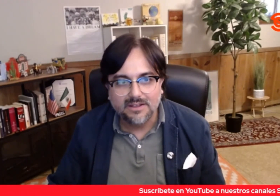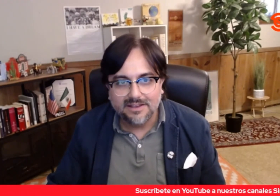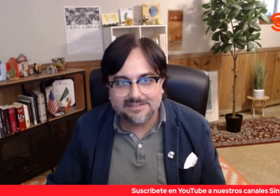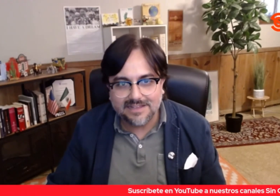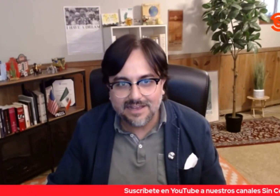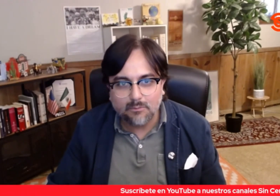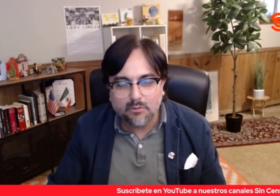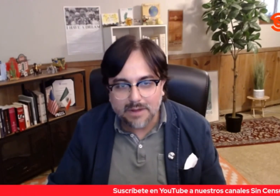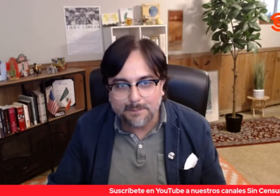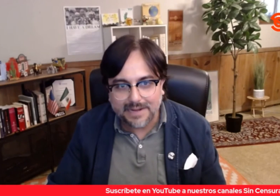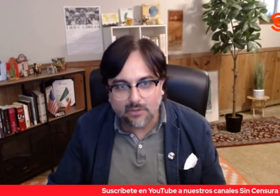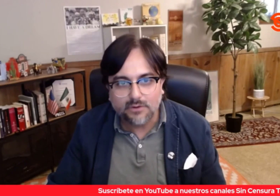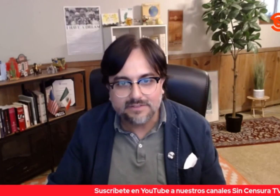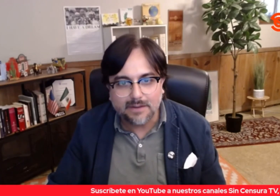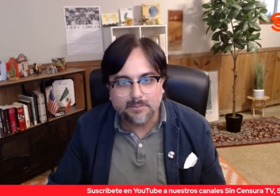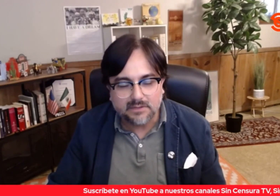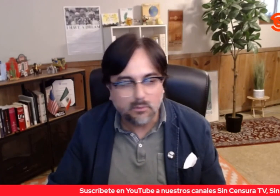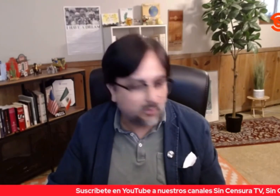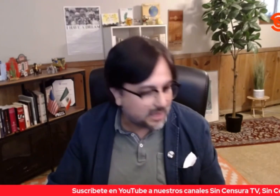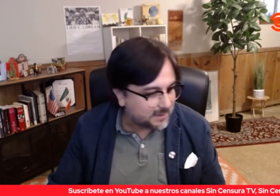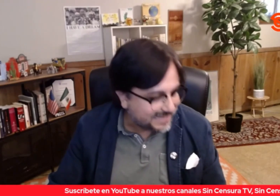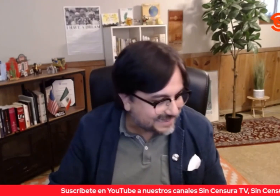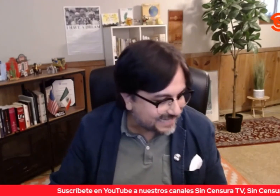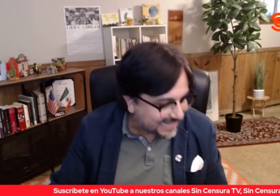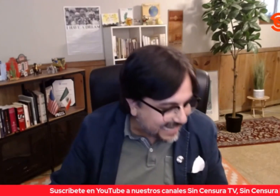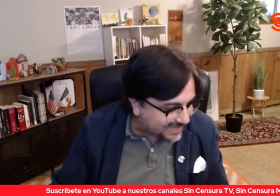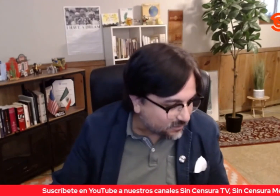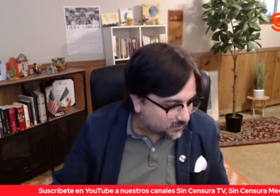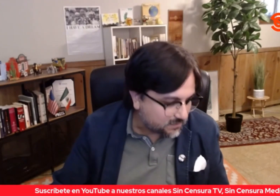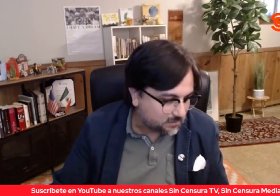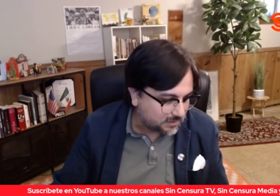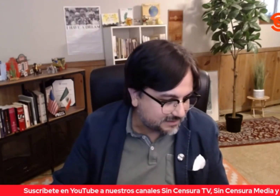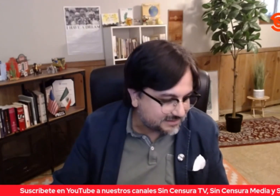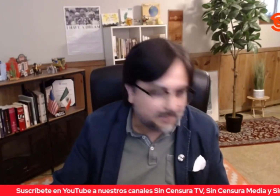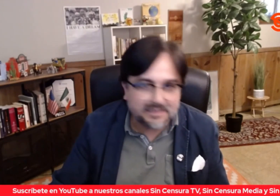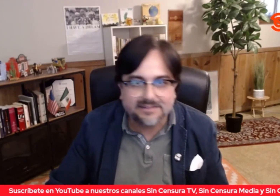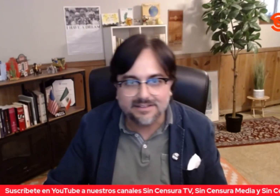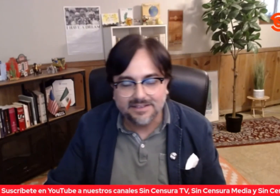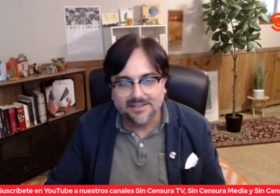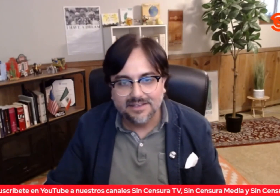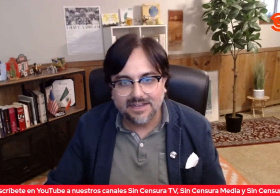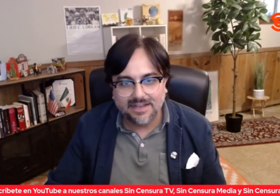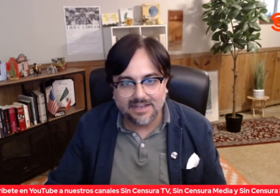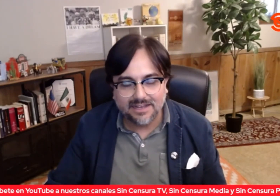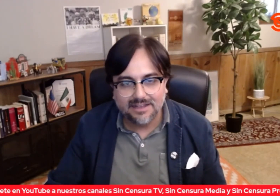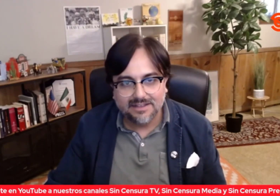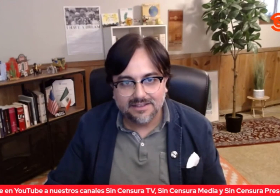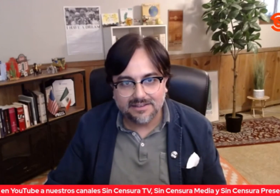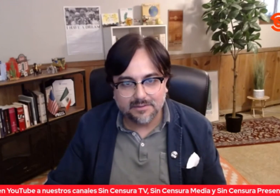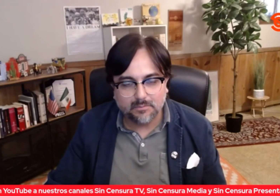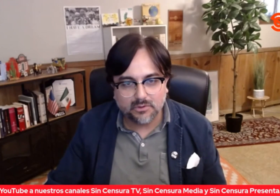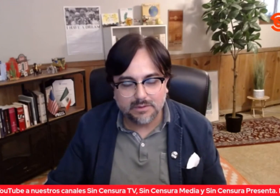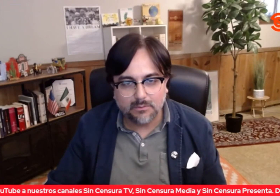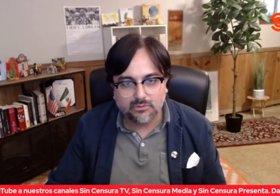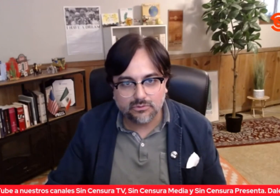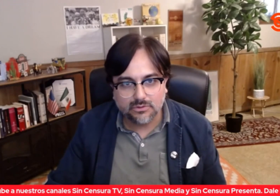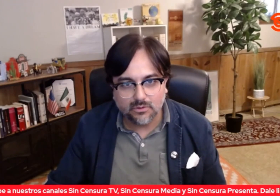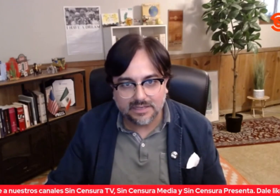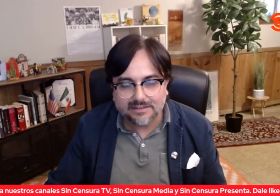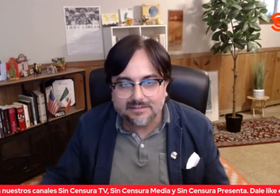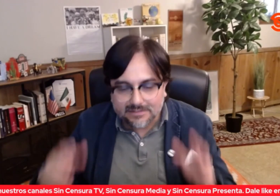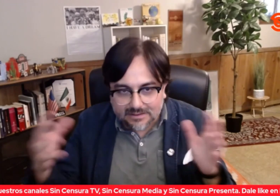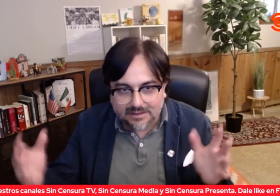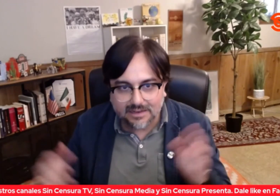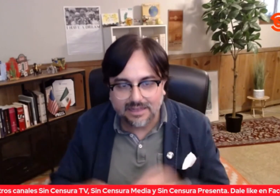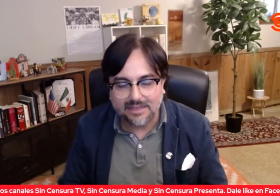México, está muy mal parado frente al PRI por haber entregado precisamente a, pues vamos, lo